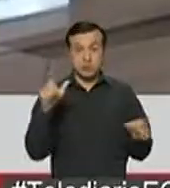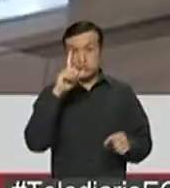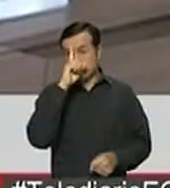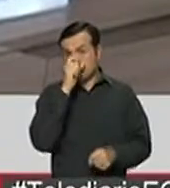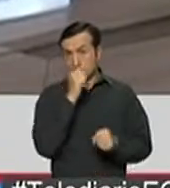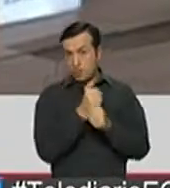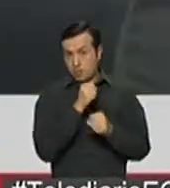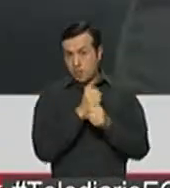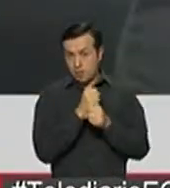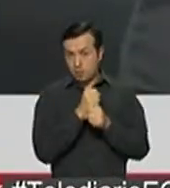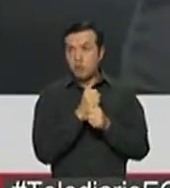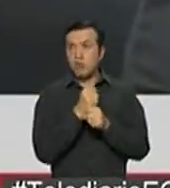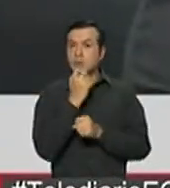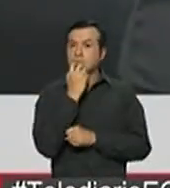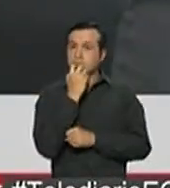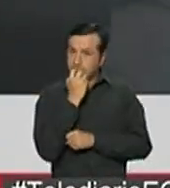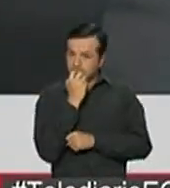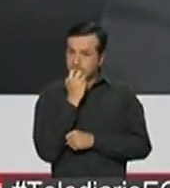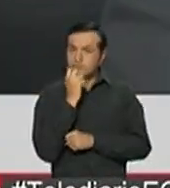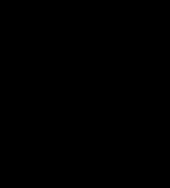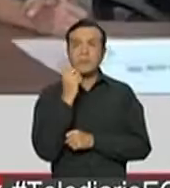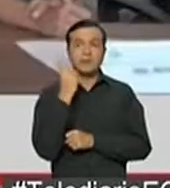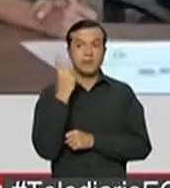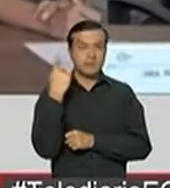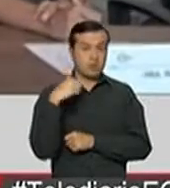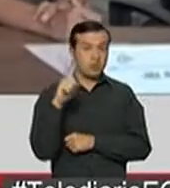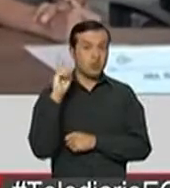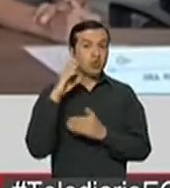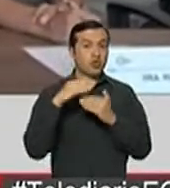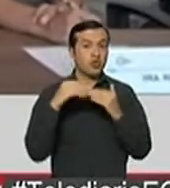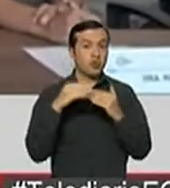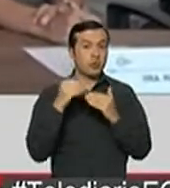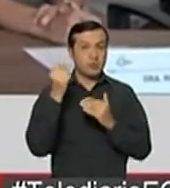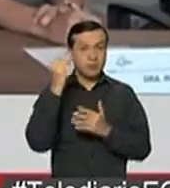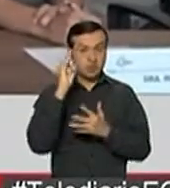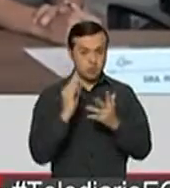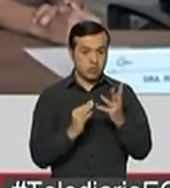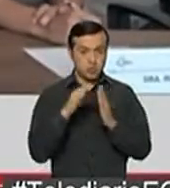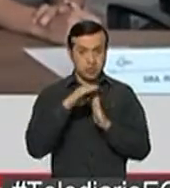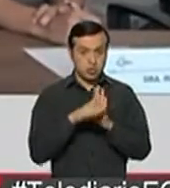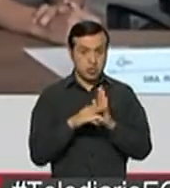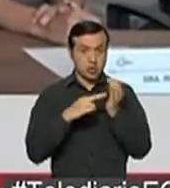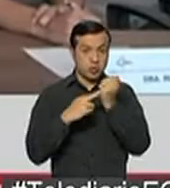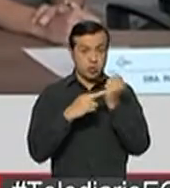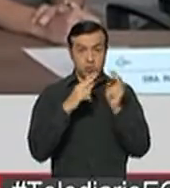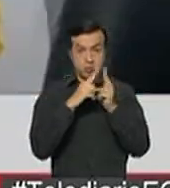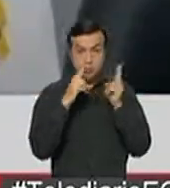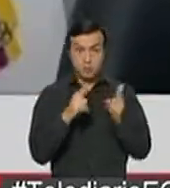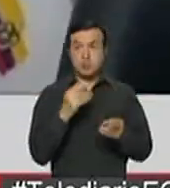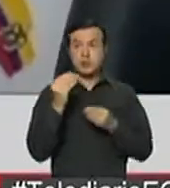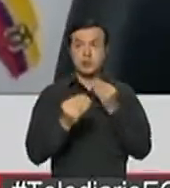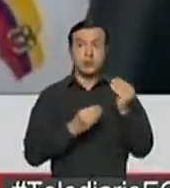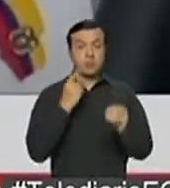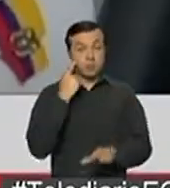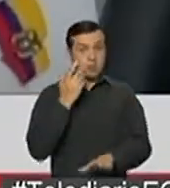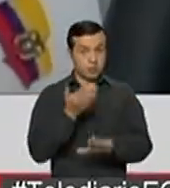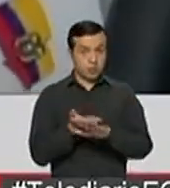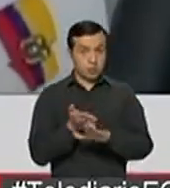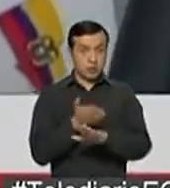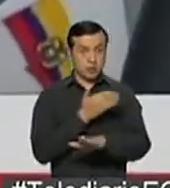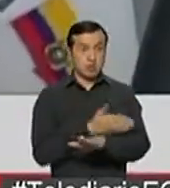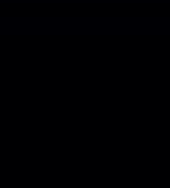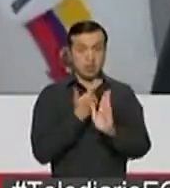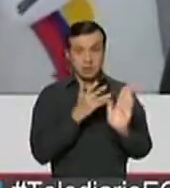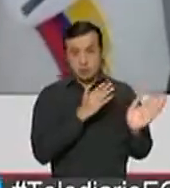realizará el organismo este año. En 11 millones de dólares se redujo el presupuesto de talento humano, por lo que se hará una propuesta preliminar para